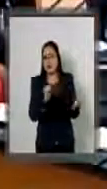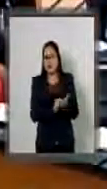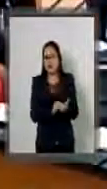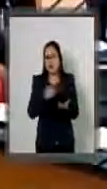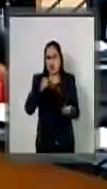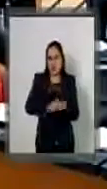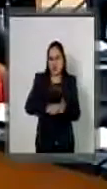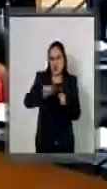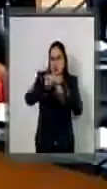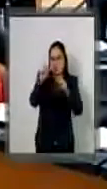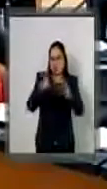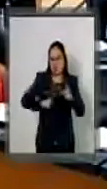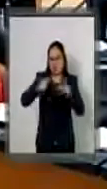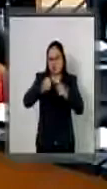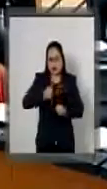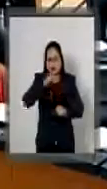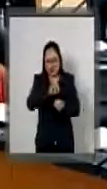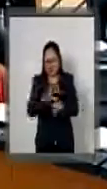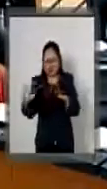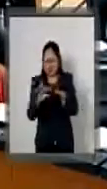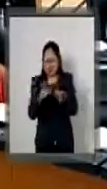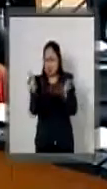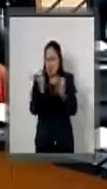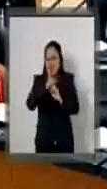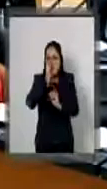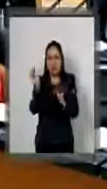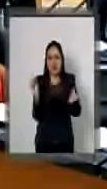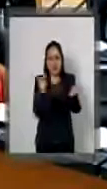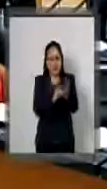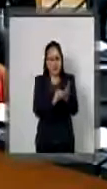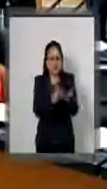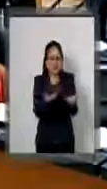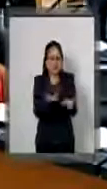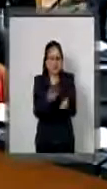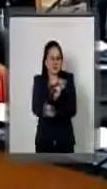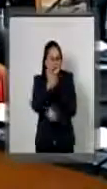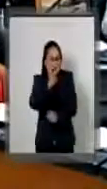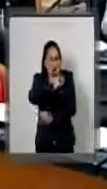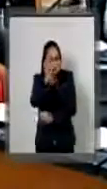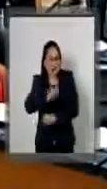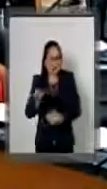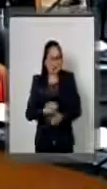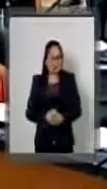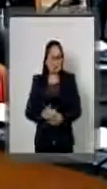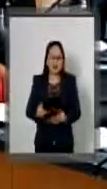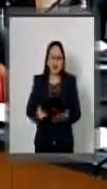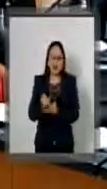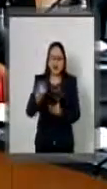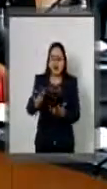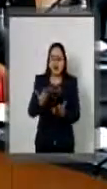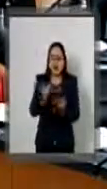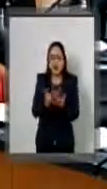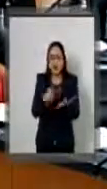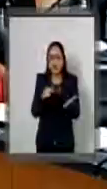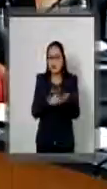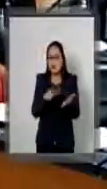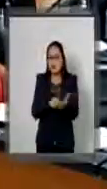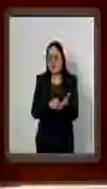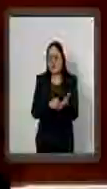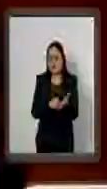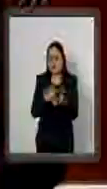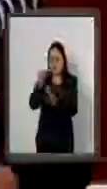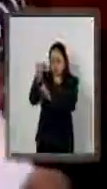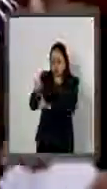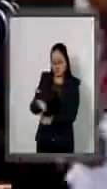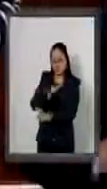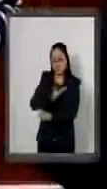seguridad interior como aquí se quiere entender. Todo el dictamen suyo como